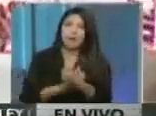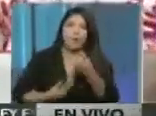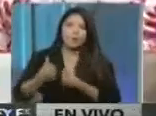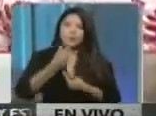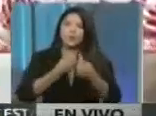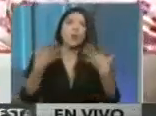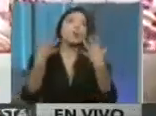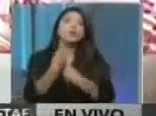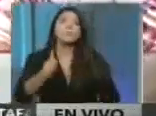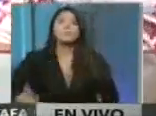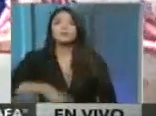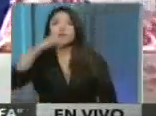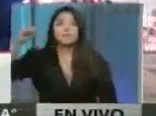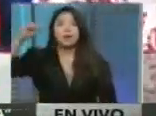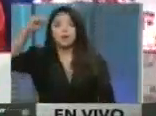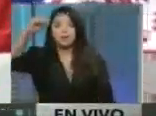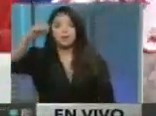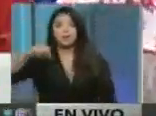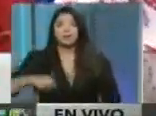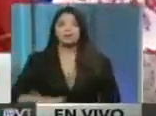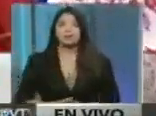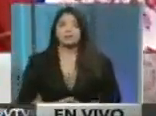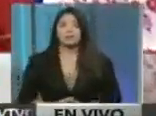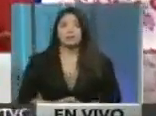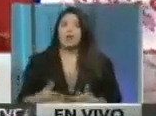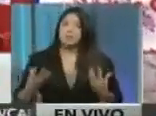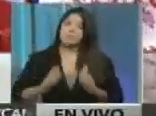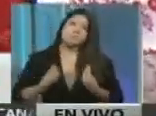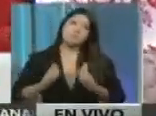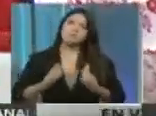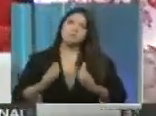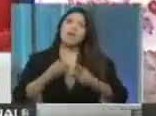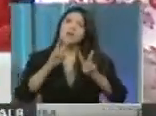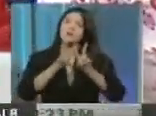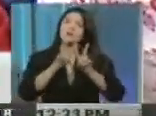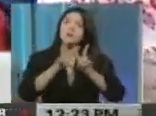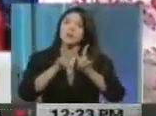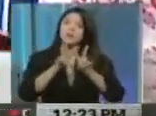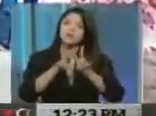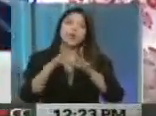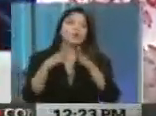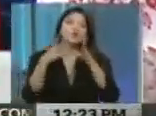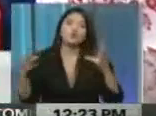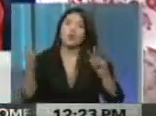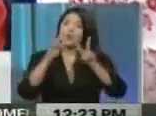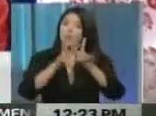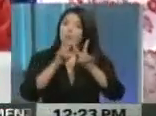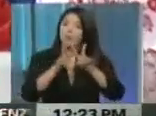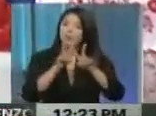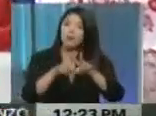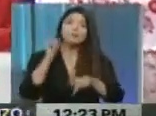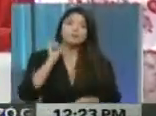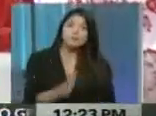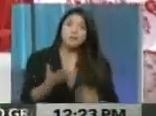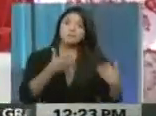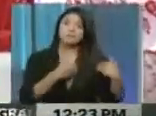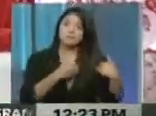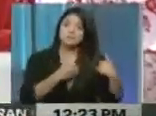el presidente Nicolás Maduro al frente, viviendo venezolanos y viviendo venezolanas, nos